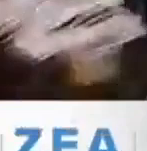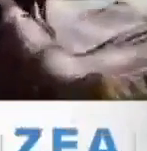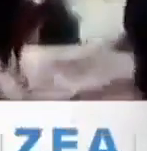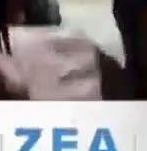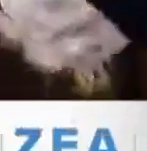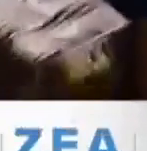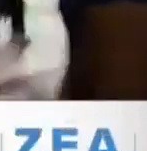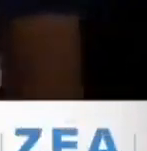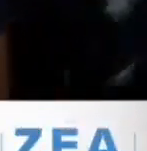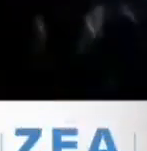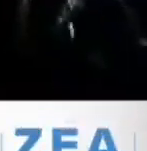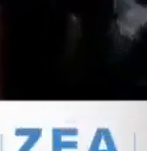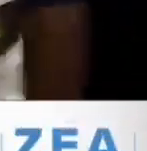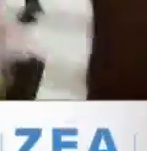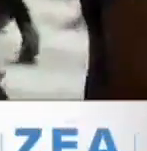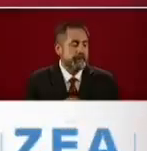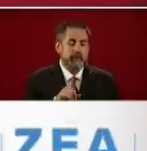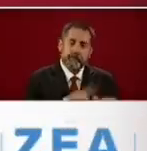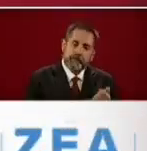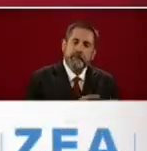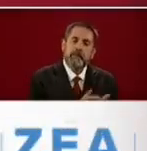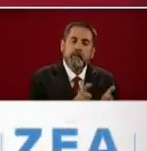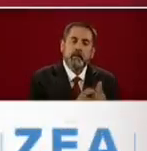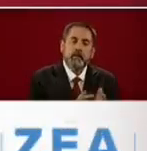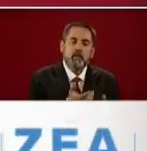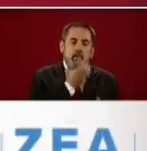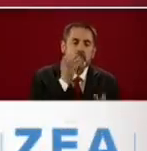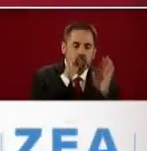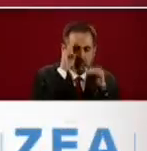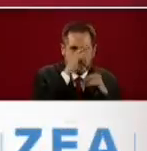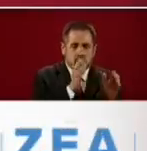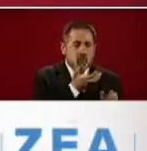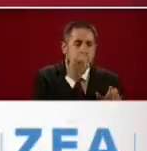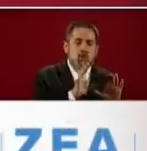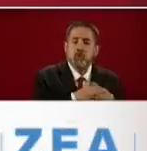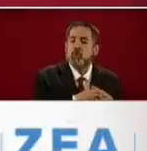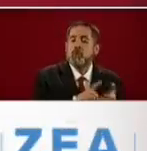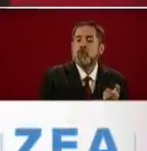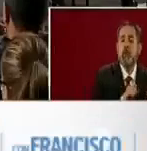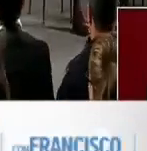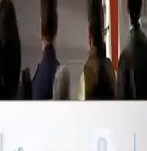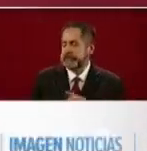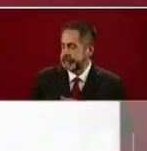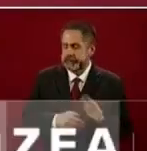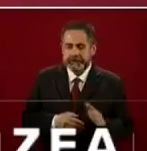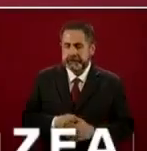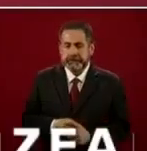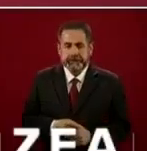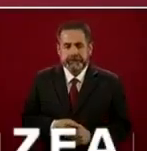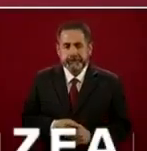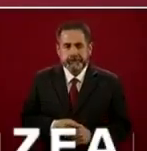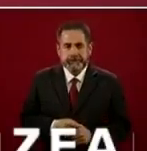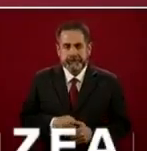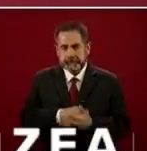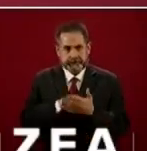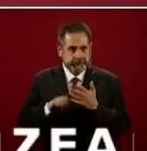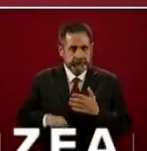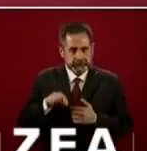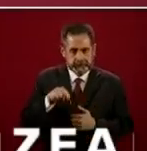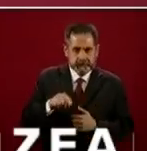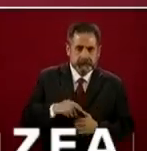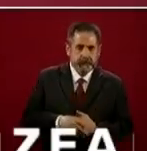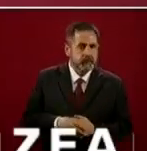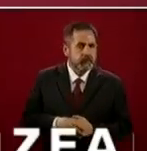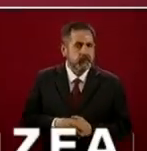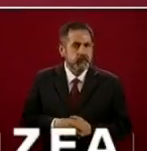una capucha que utilizan estas causas para generar conflicto. Lo dijo así. Aunque se digan... En el caso